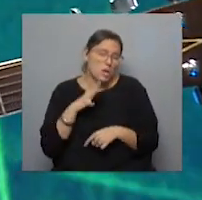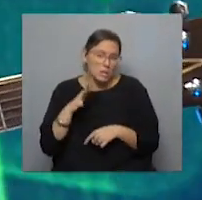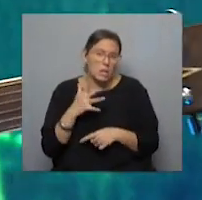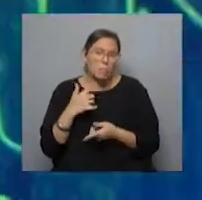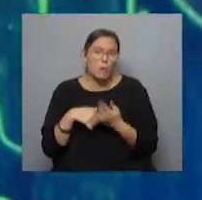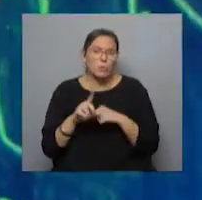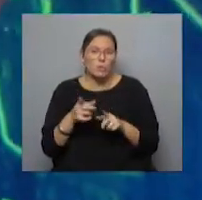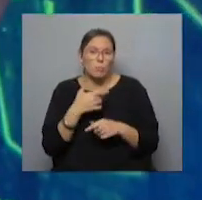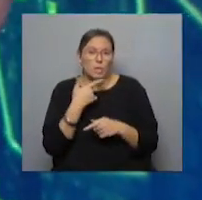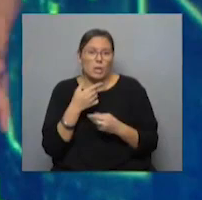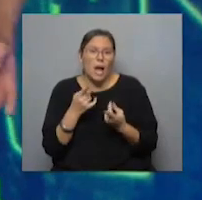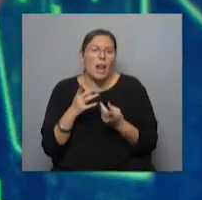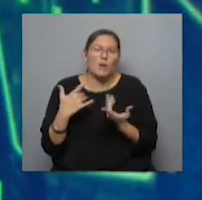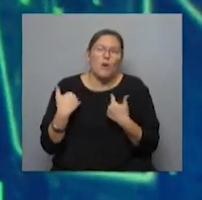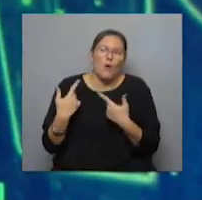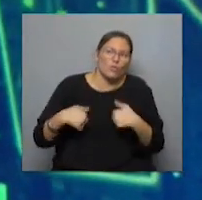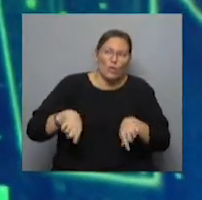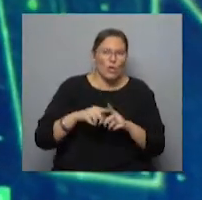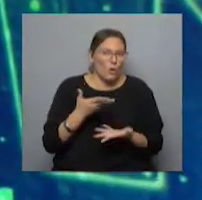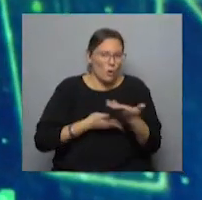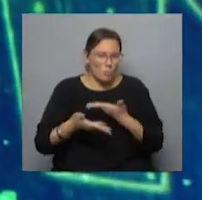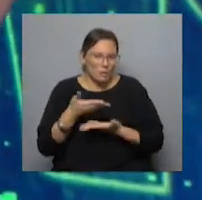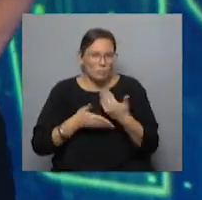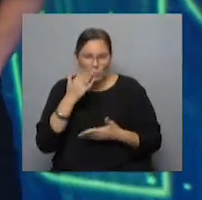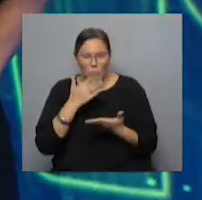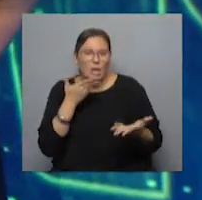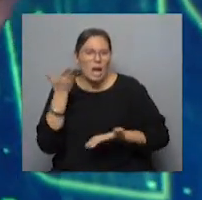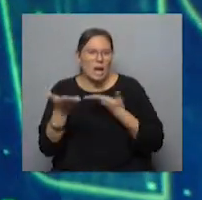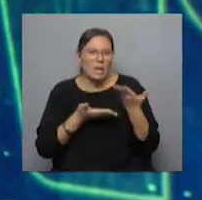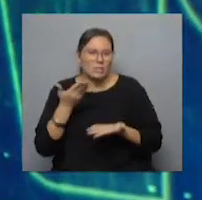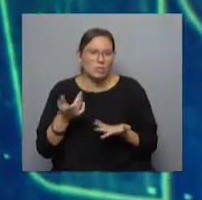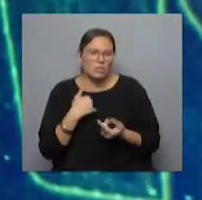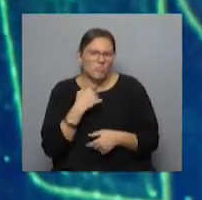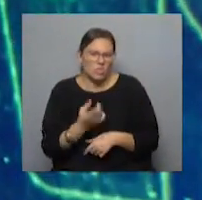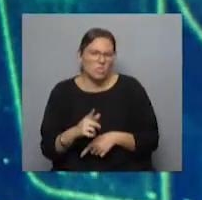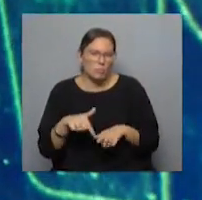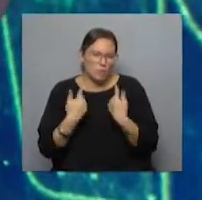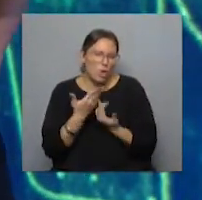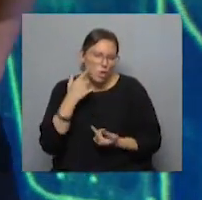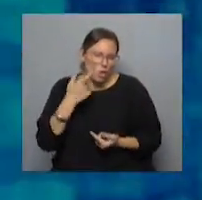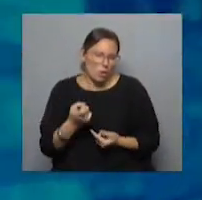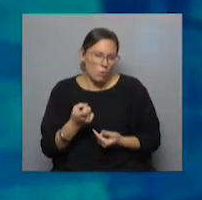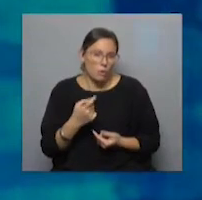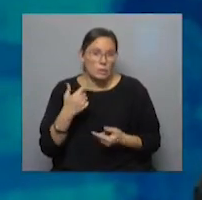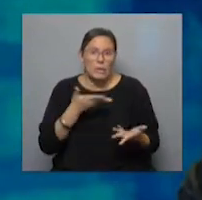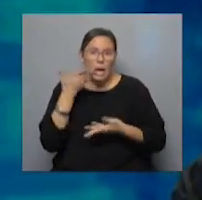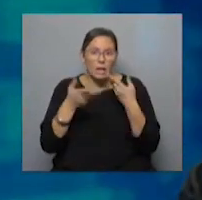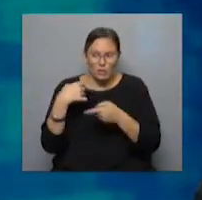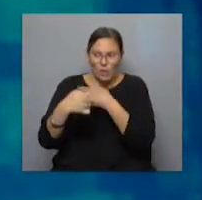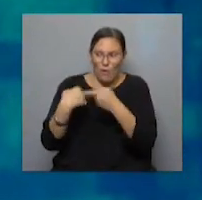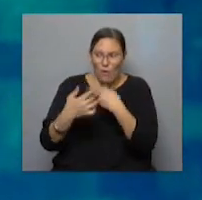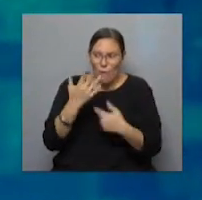Pero un gusto común. Sí, ¿no? También, por supuesto. O sea, al final, si la canción se cae, todos lo sabemos. Nos damos cuenta. Y si la canción sobrevive, todos lo